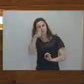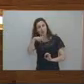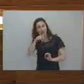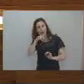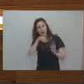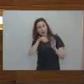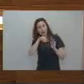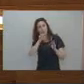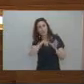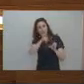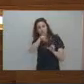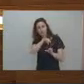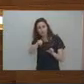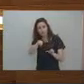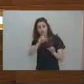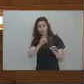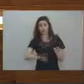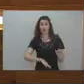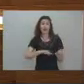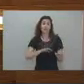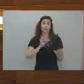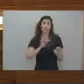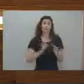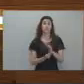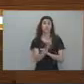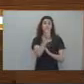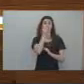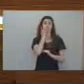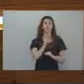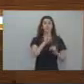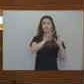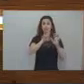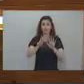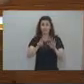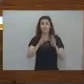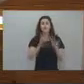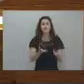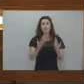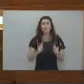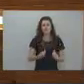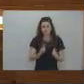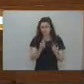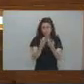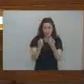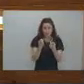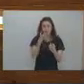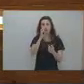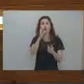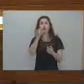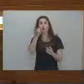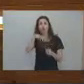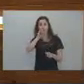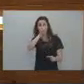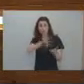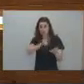no, fijaros la edad que yo tenía, yo soy del 77, y le preguntaba, pero abuelito, ¿hace falta entrar en la OTAN? Y él tenía tal confianza que su